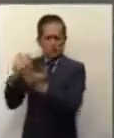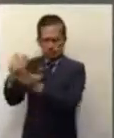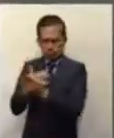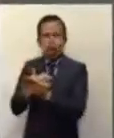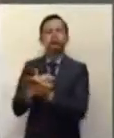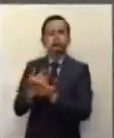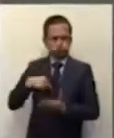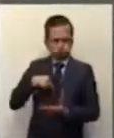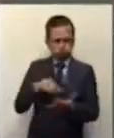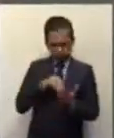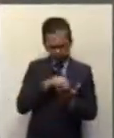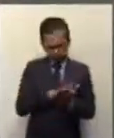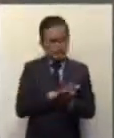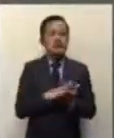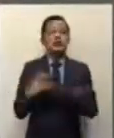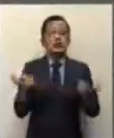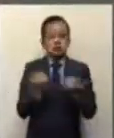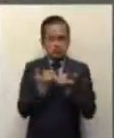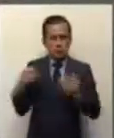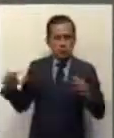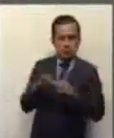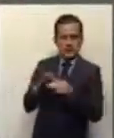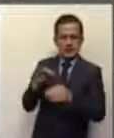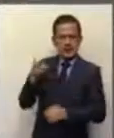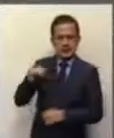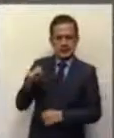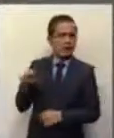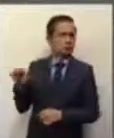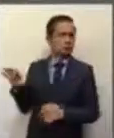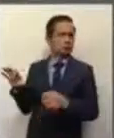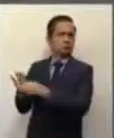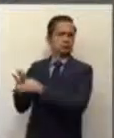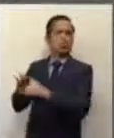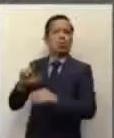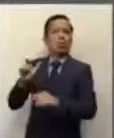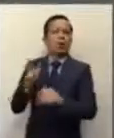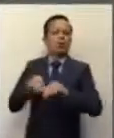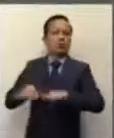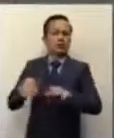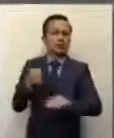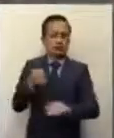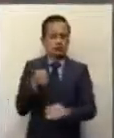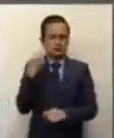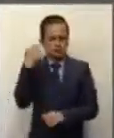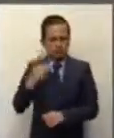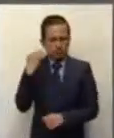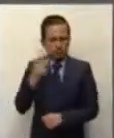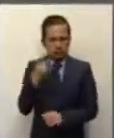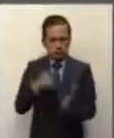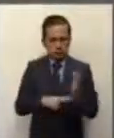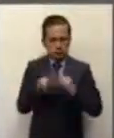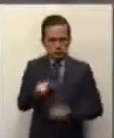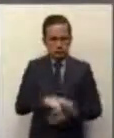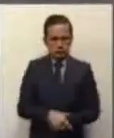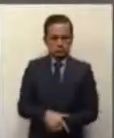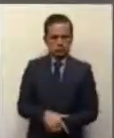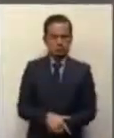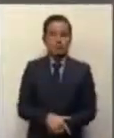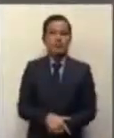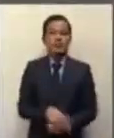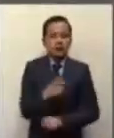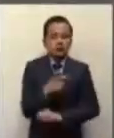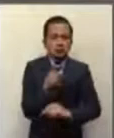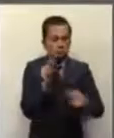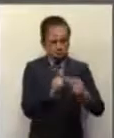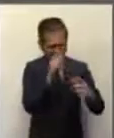el Instituto Nacional Electoral, el 6 de marzo del 2018. El punto de acuerdo hace referencia al equipo de transición y al